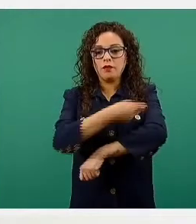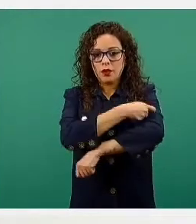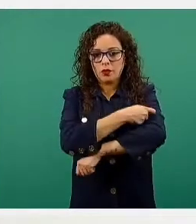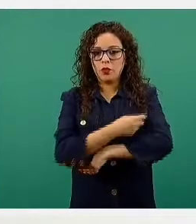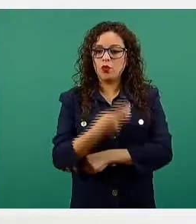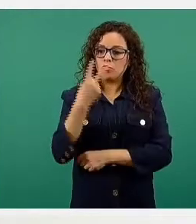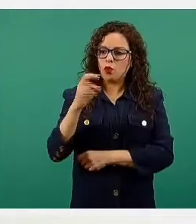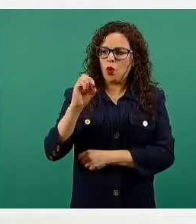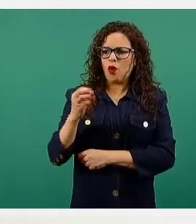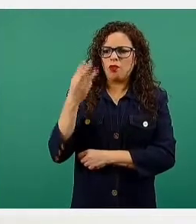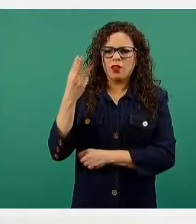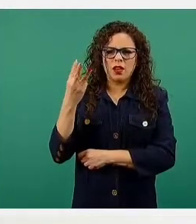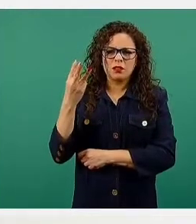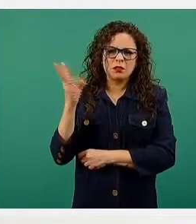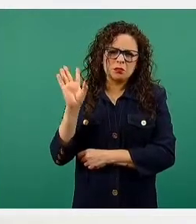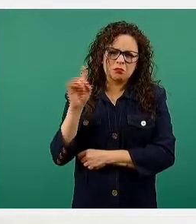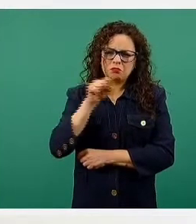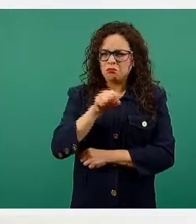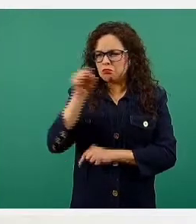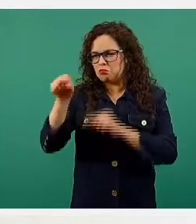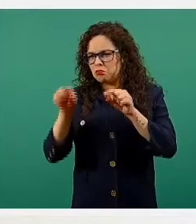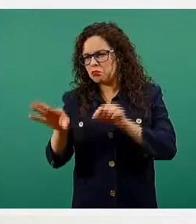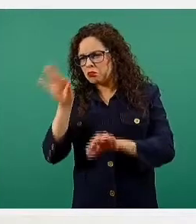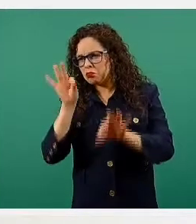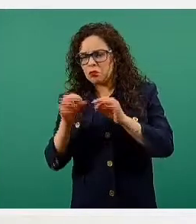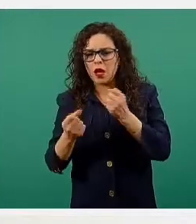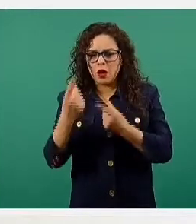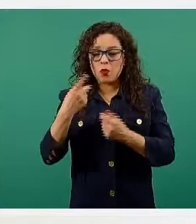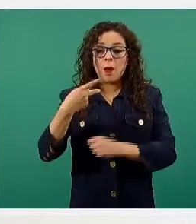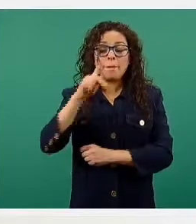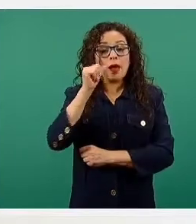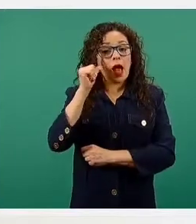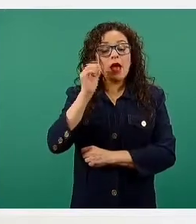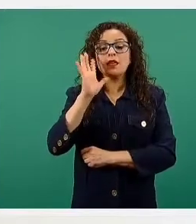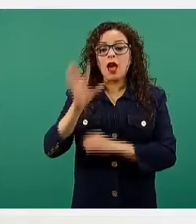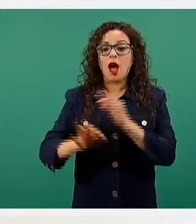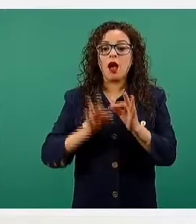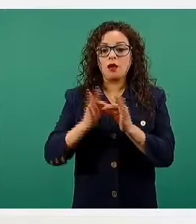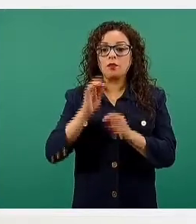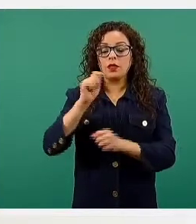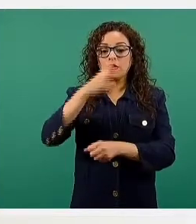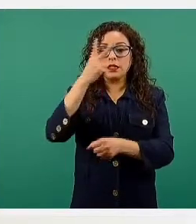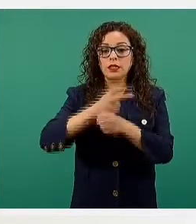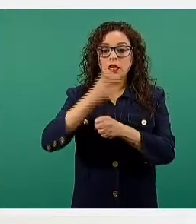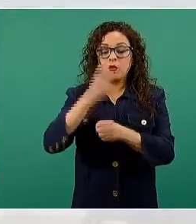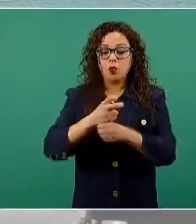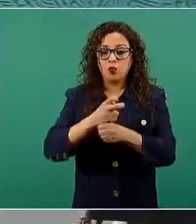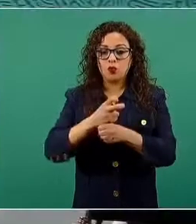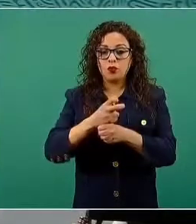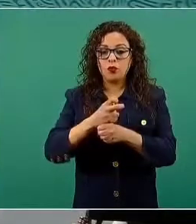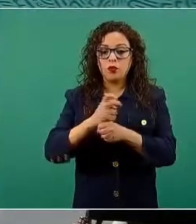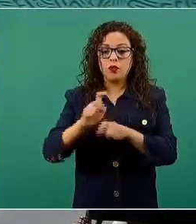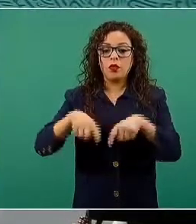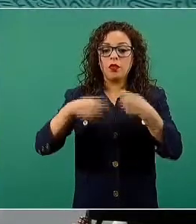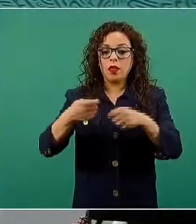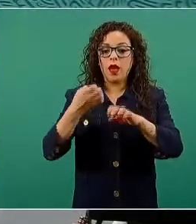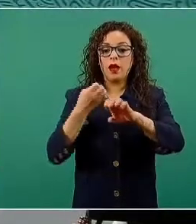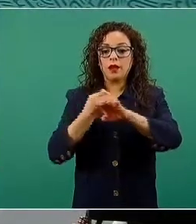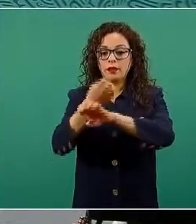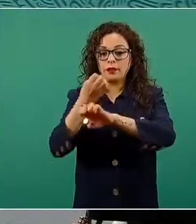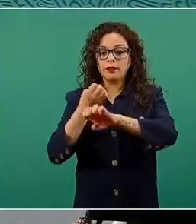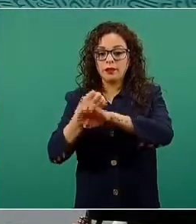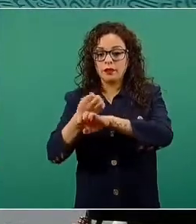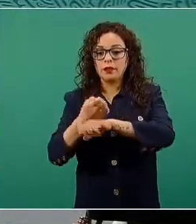2 o 3 casos representativos, pero ayer culminamos el ciclo del segundo bloque de entidades federativas